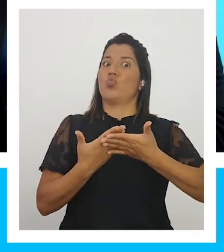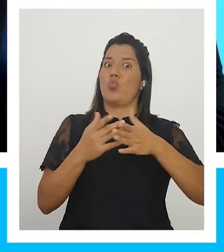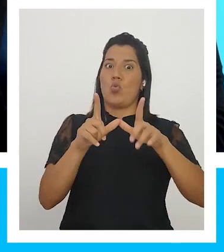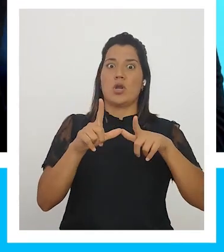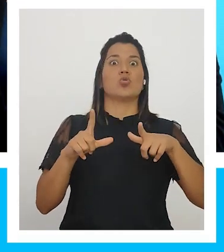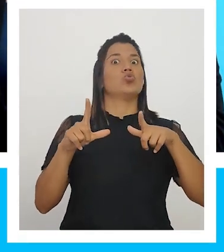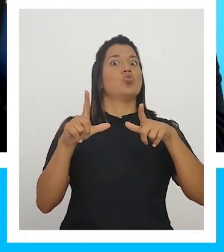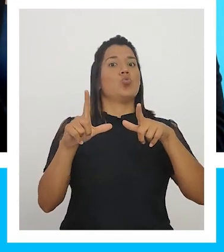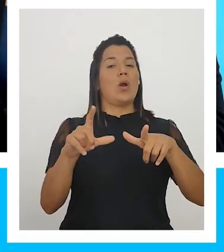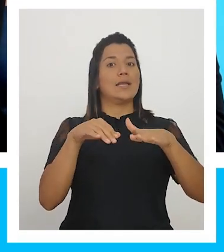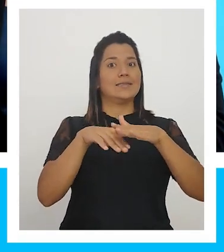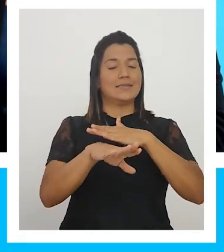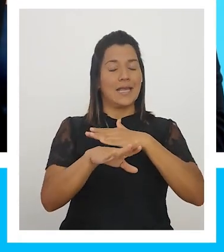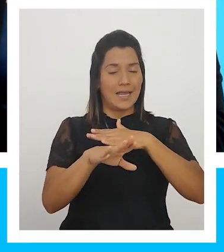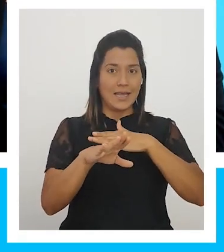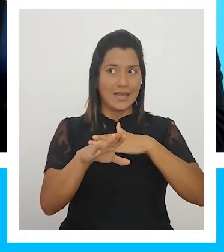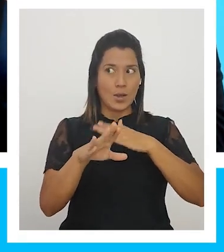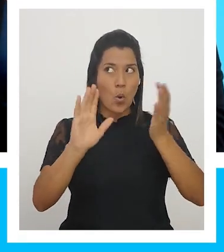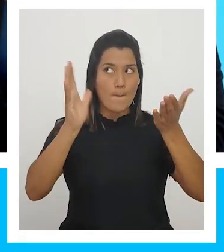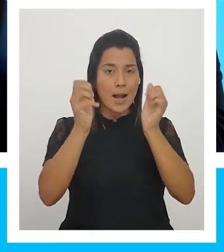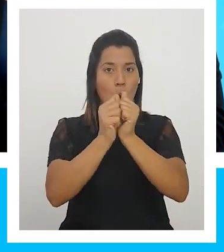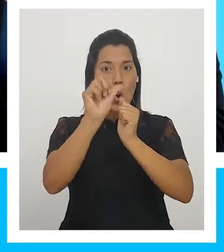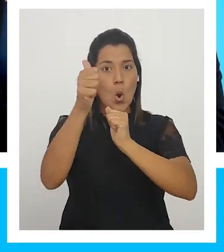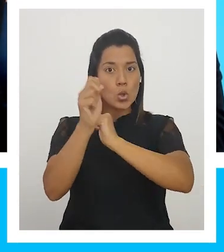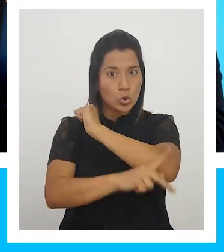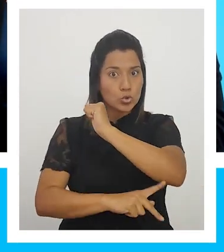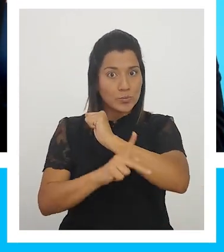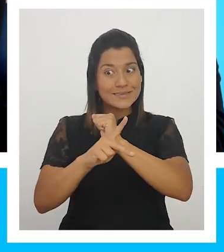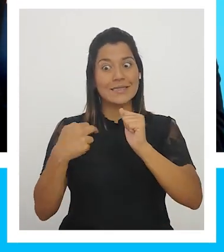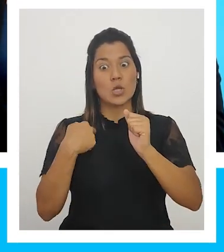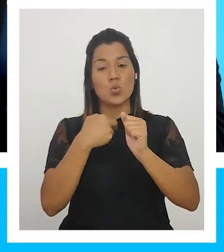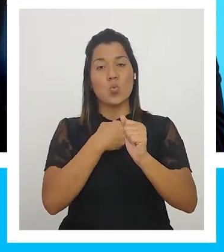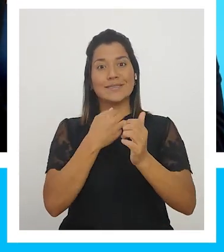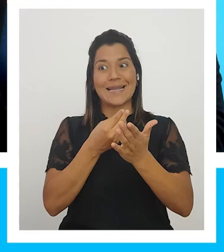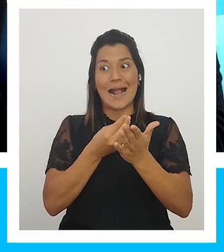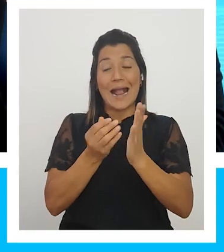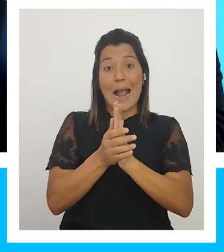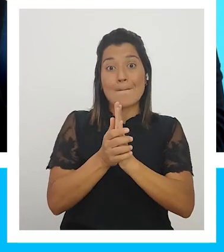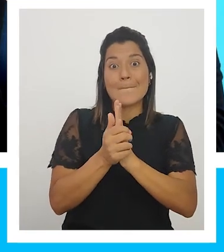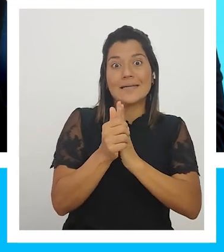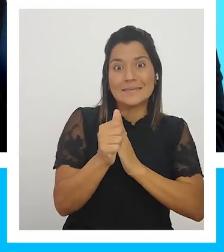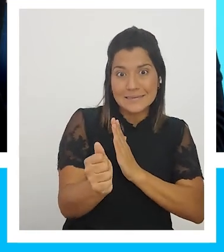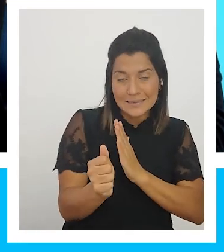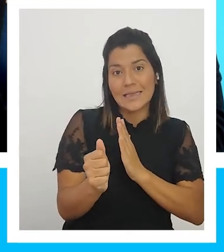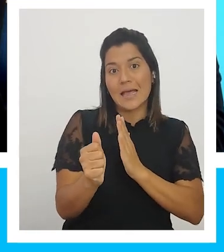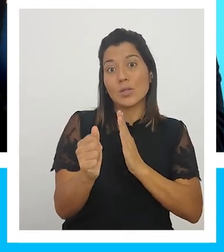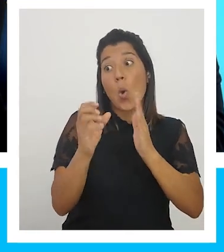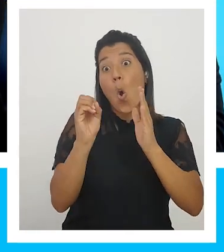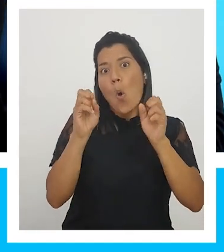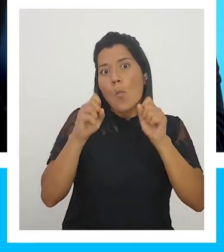en materia de preservación del salario real, del poder adquisitivo de las personas, y eso tiene que ver